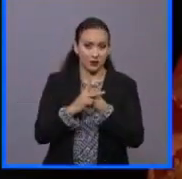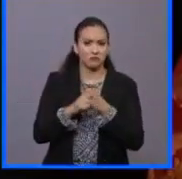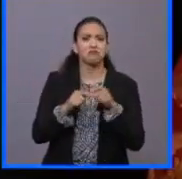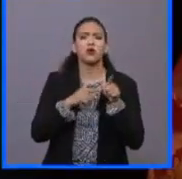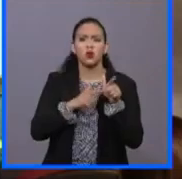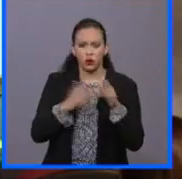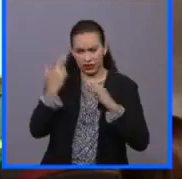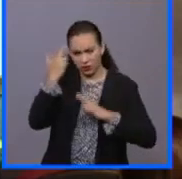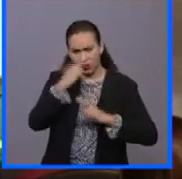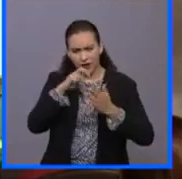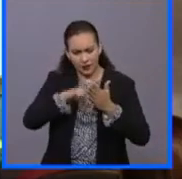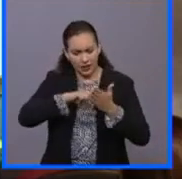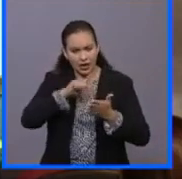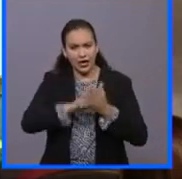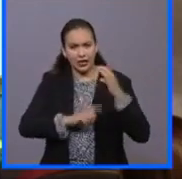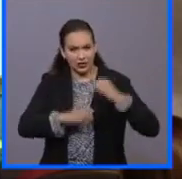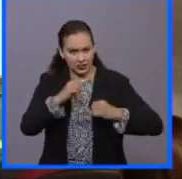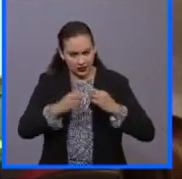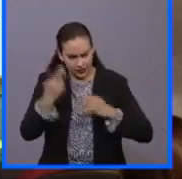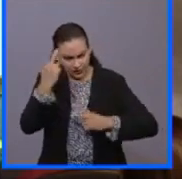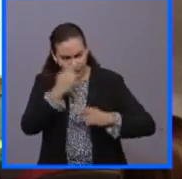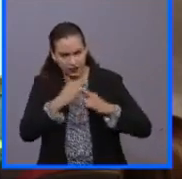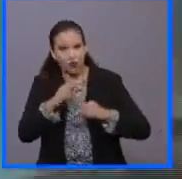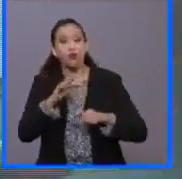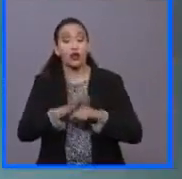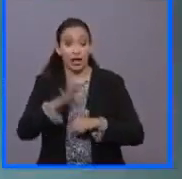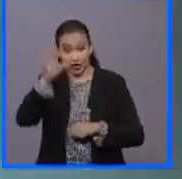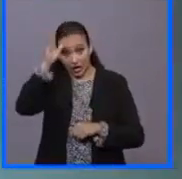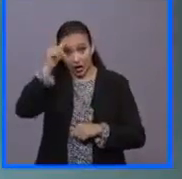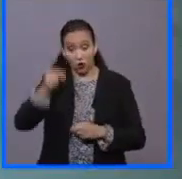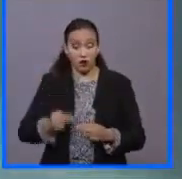de reforma al Poder Judicial a propósito del TEMEC.